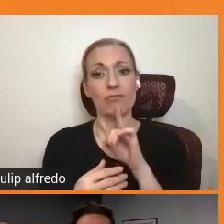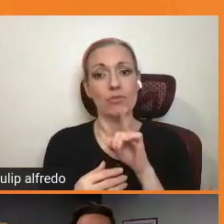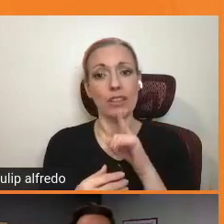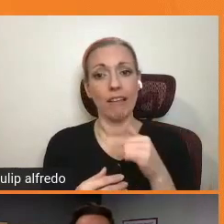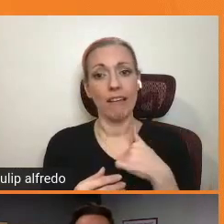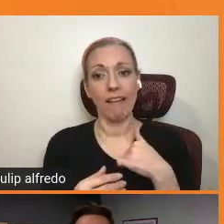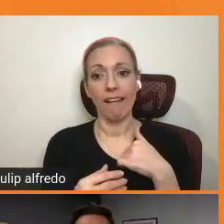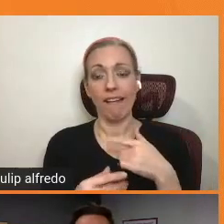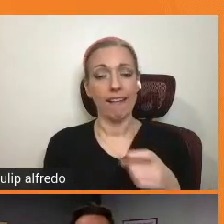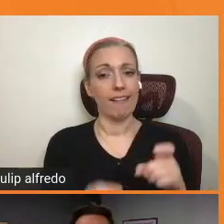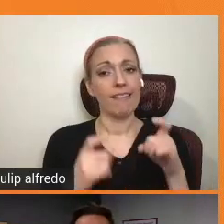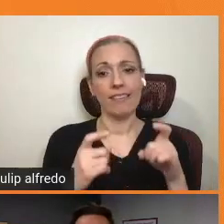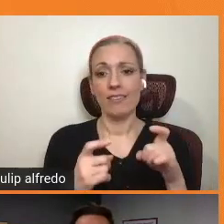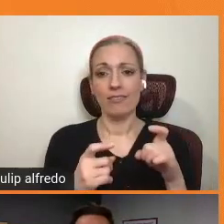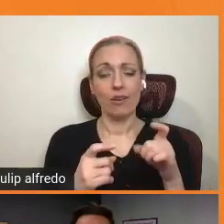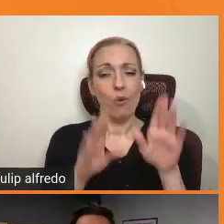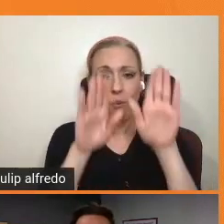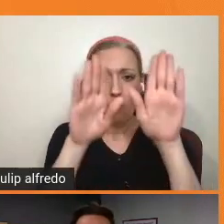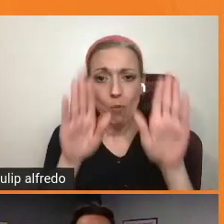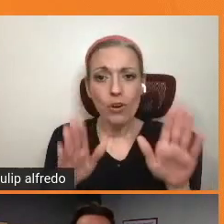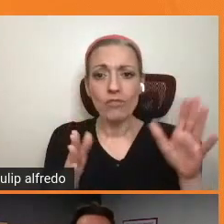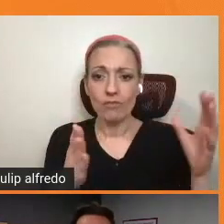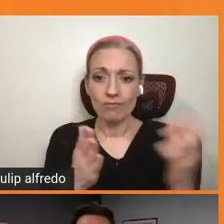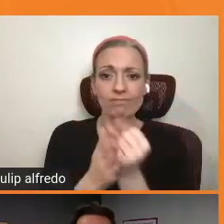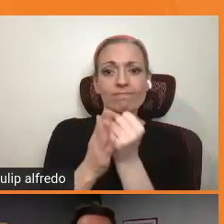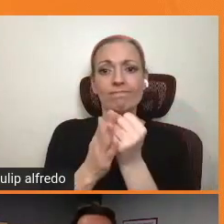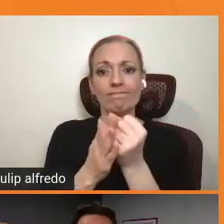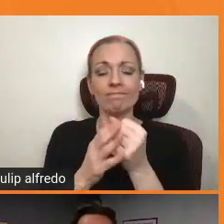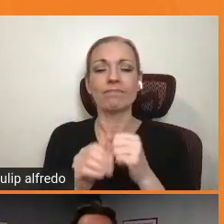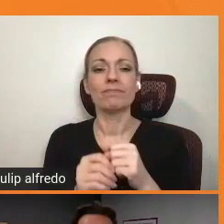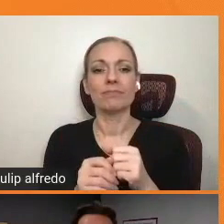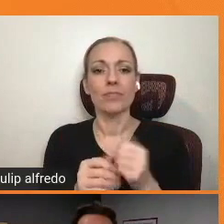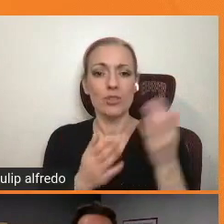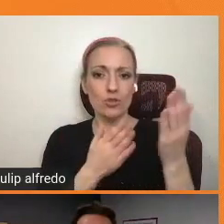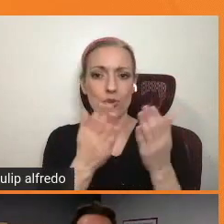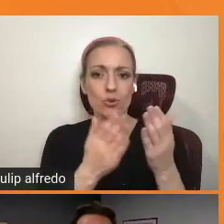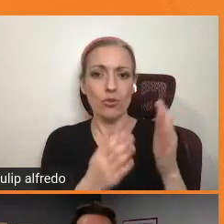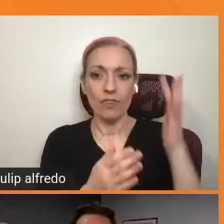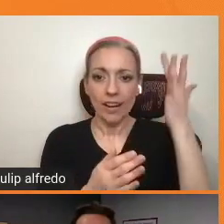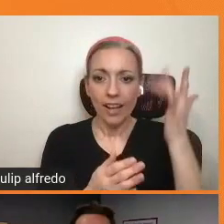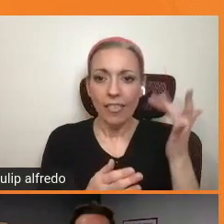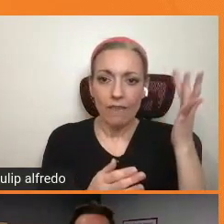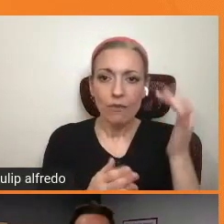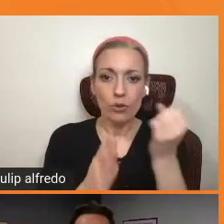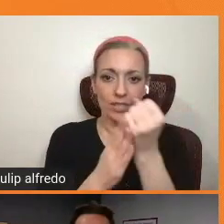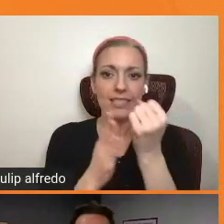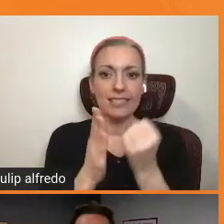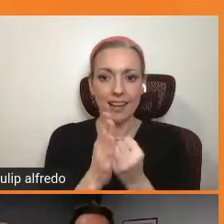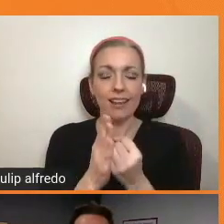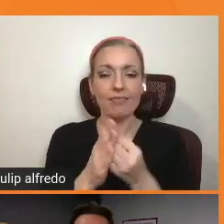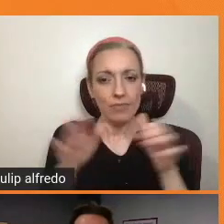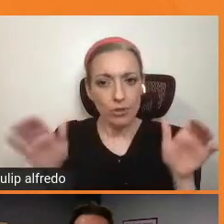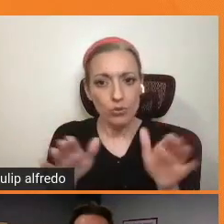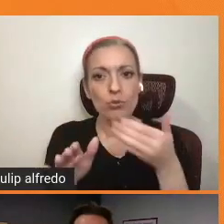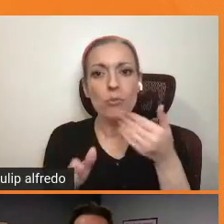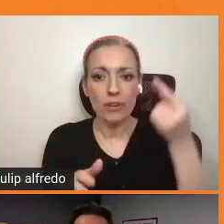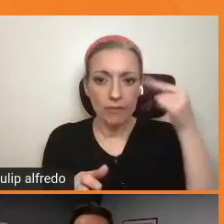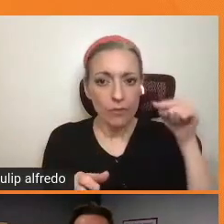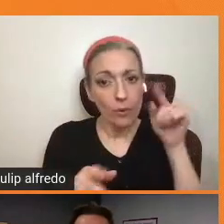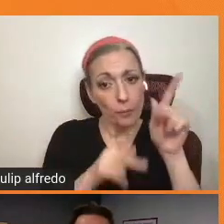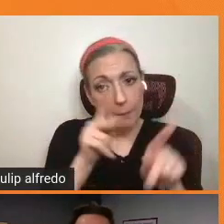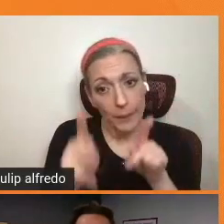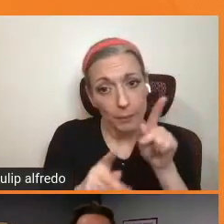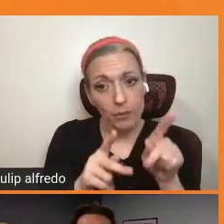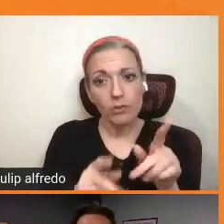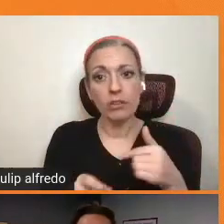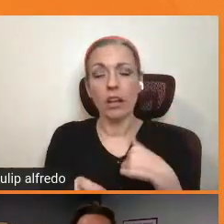a los cuales no hay una estructura, que no pueden realmente soportarse a sí mismos o cuidarse a sí mismos, ¿verdad? Y